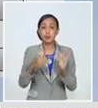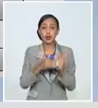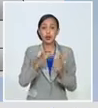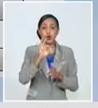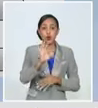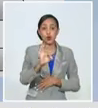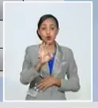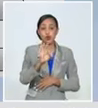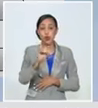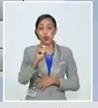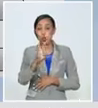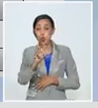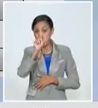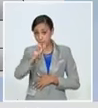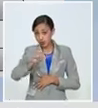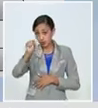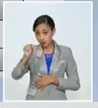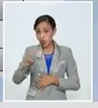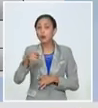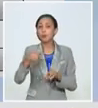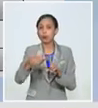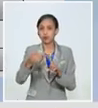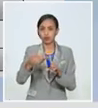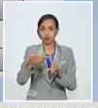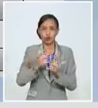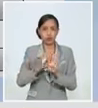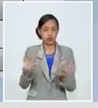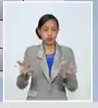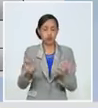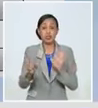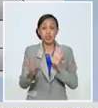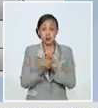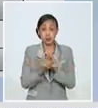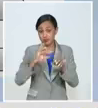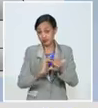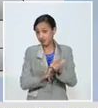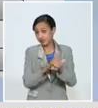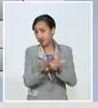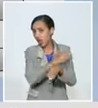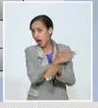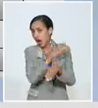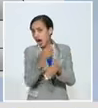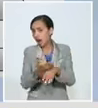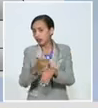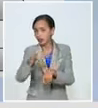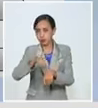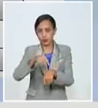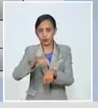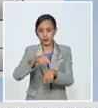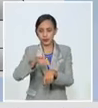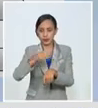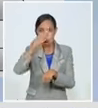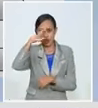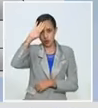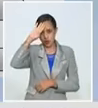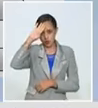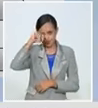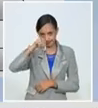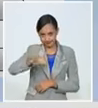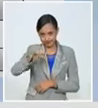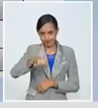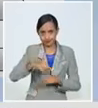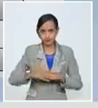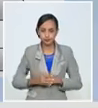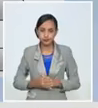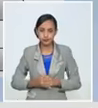69.802 personas que han sido diagnosticadas con COVID-19 en nuestro país. Estamos hablando